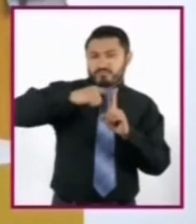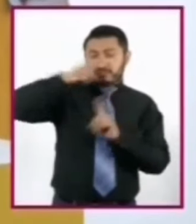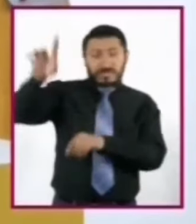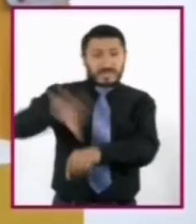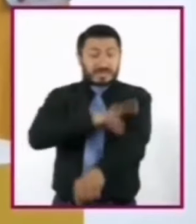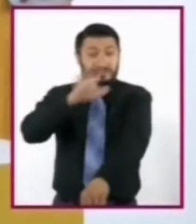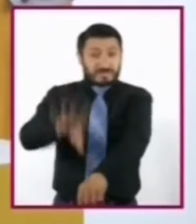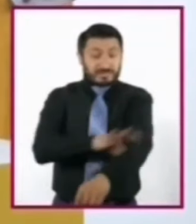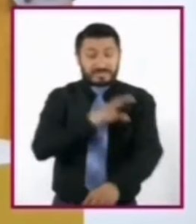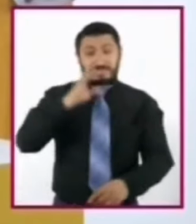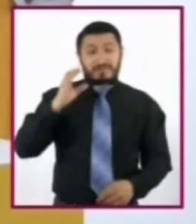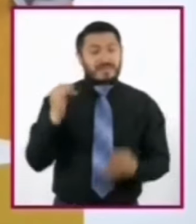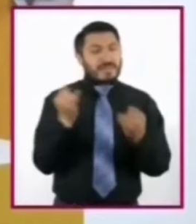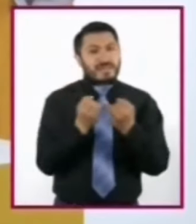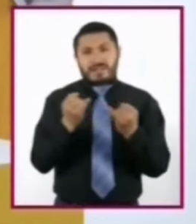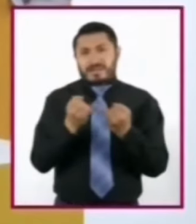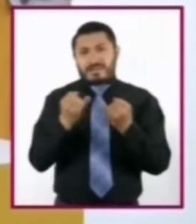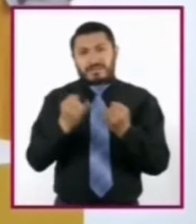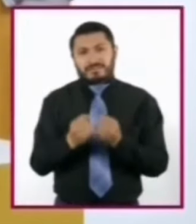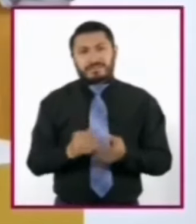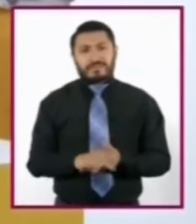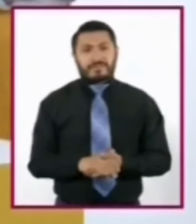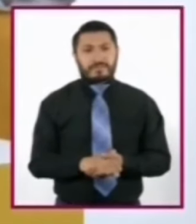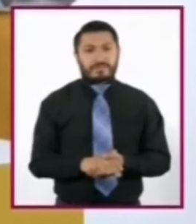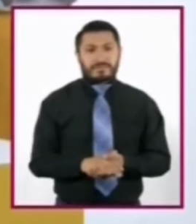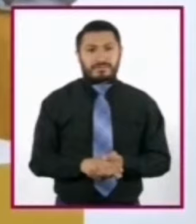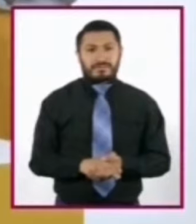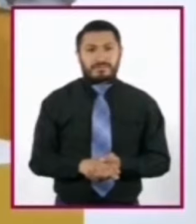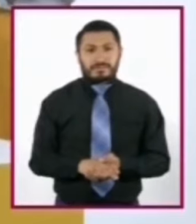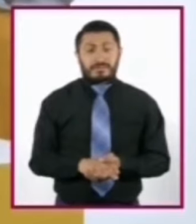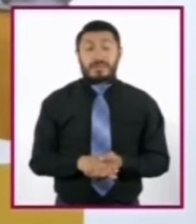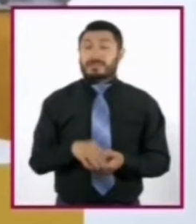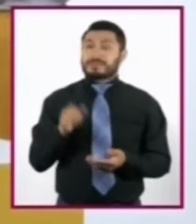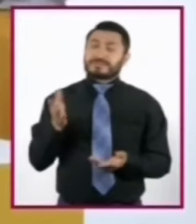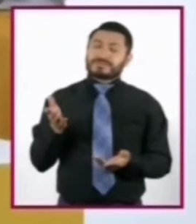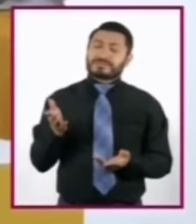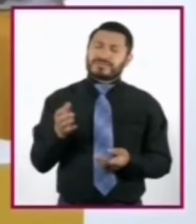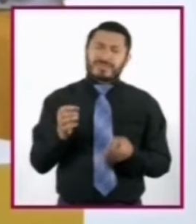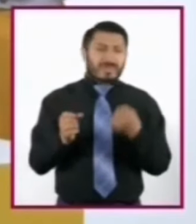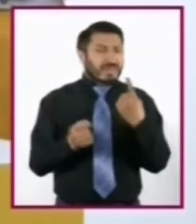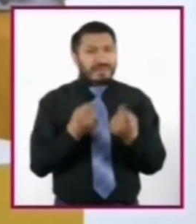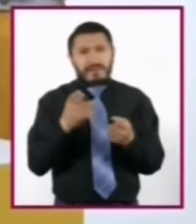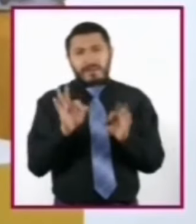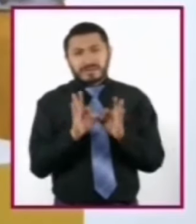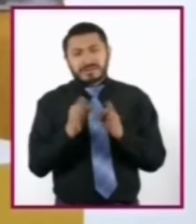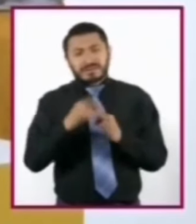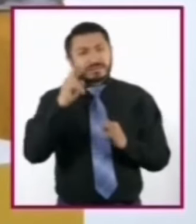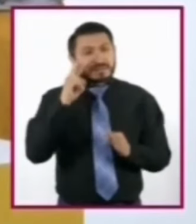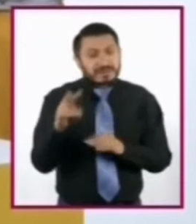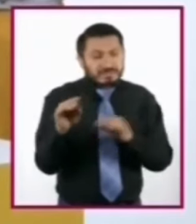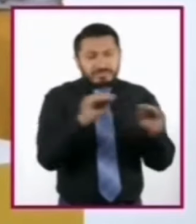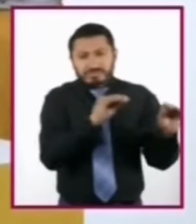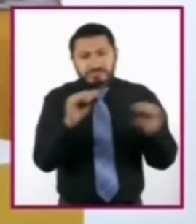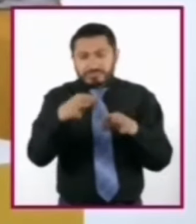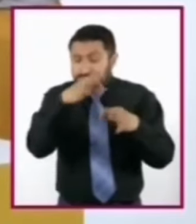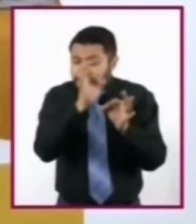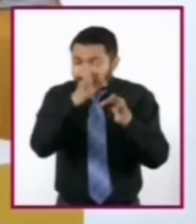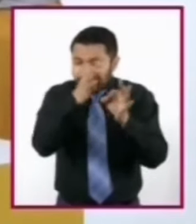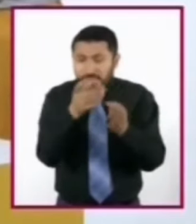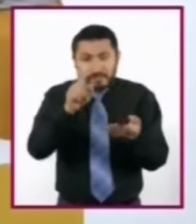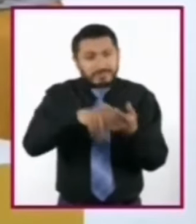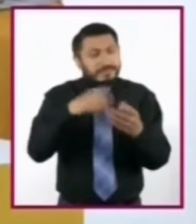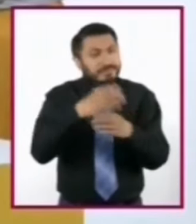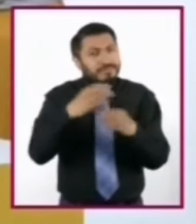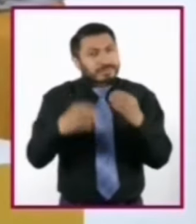partículas, mayor temperatura tendrá el objeto. Maestra, ¿hay alguna forma de observar el movimiento de las partículas que conforman